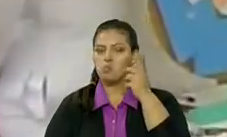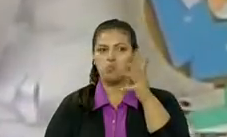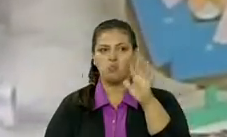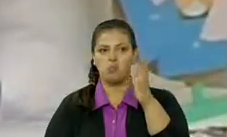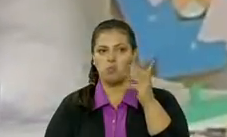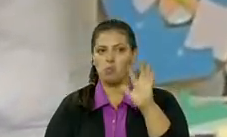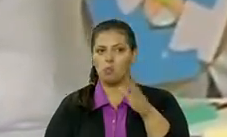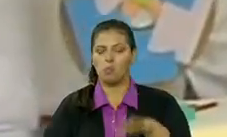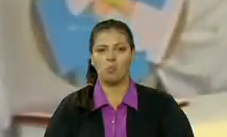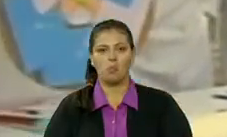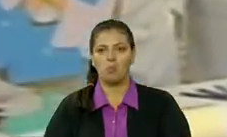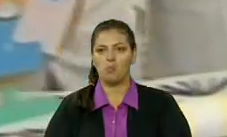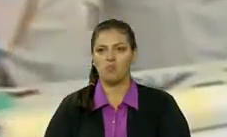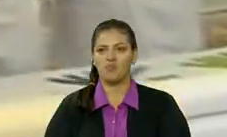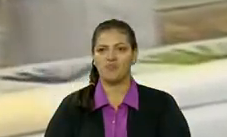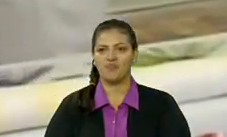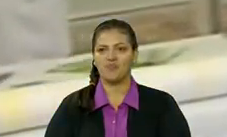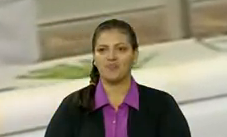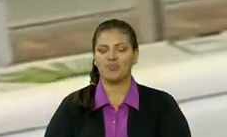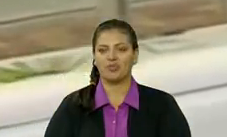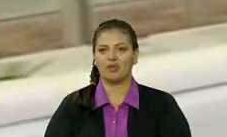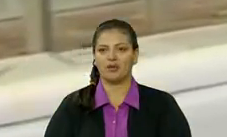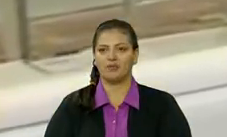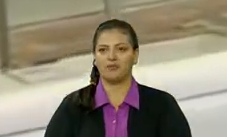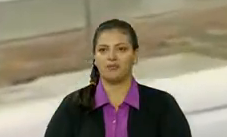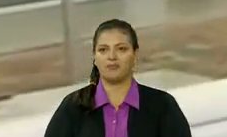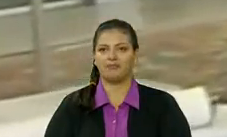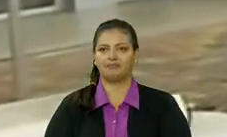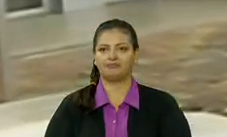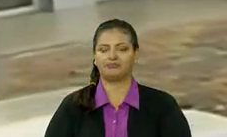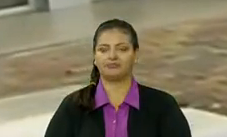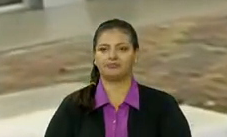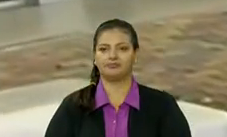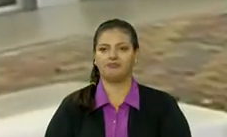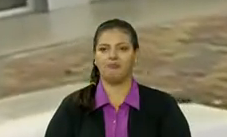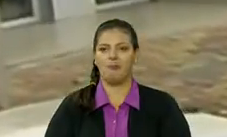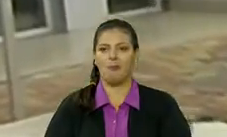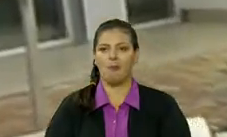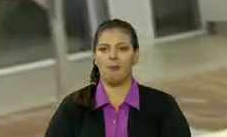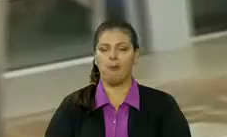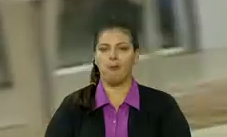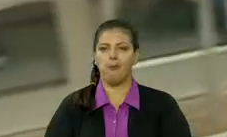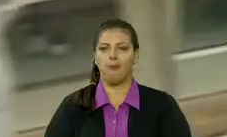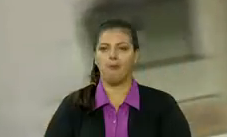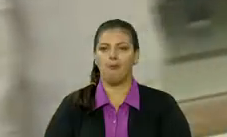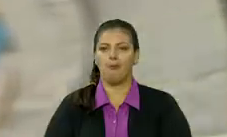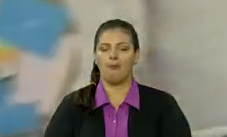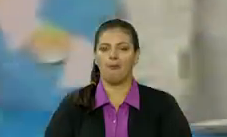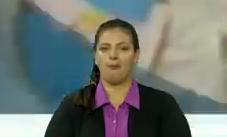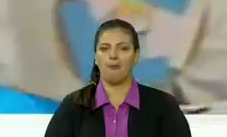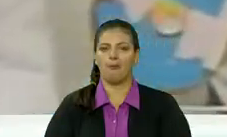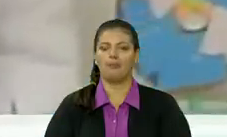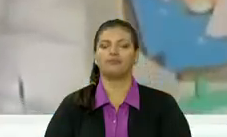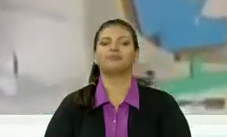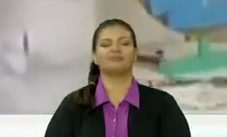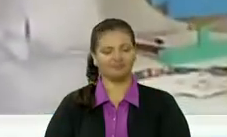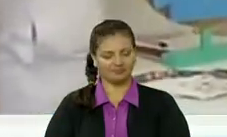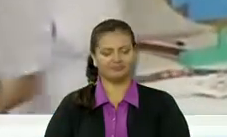otras que quieran también informarse, que necesiten tener algún tipo de datos de cómo cuidar su salud con las personas que, si